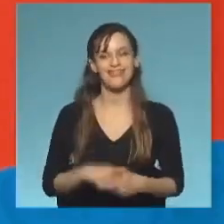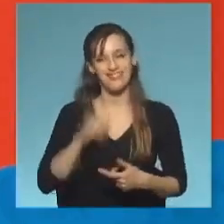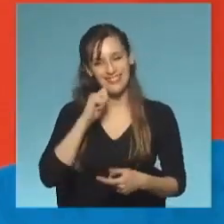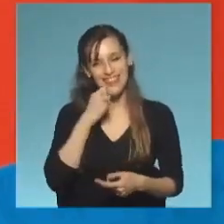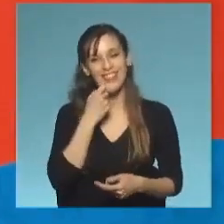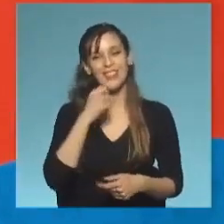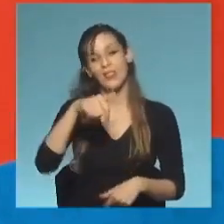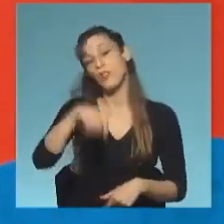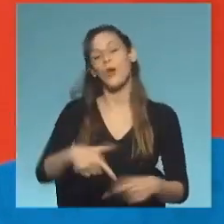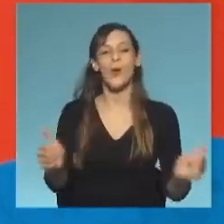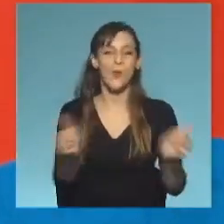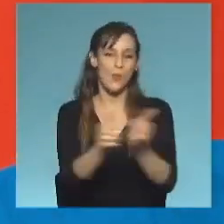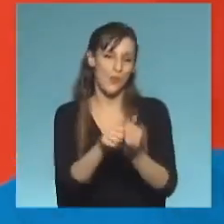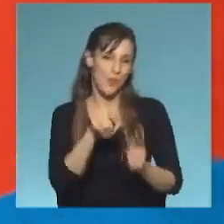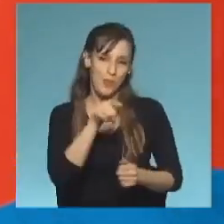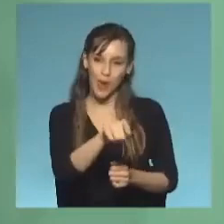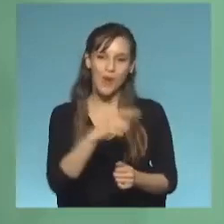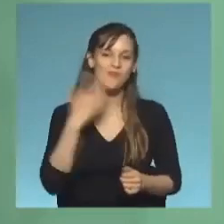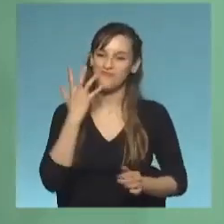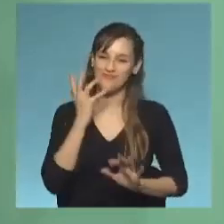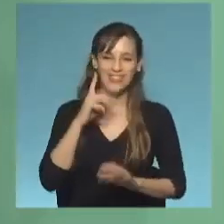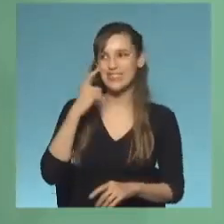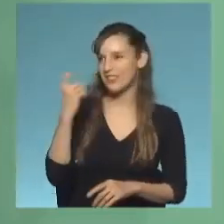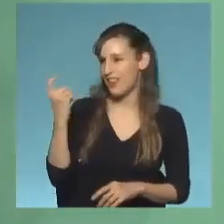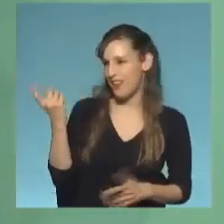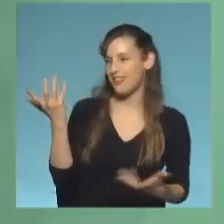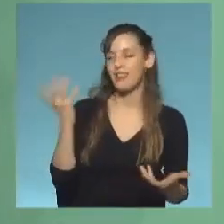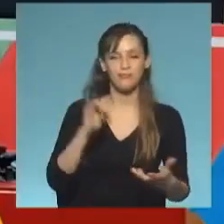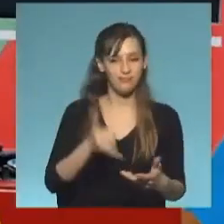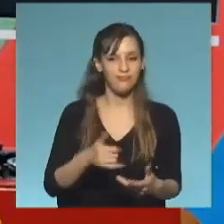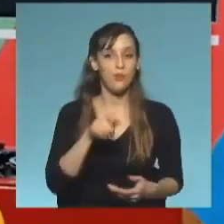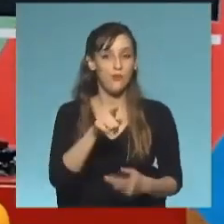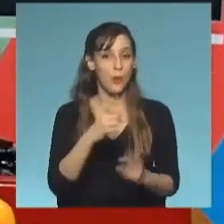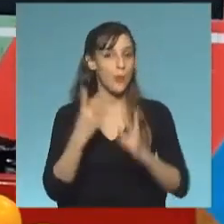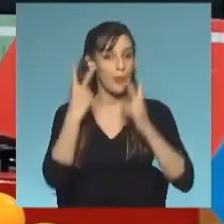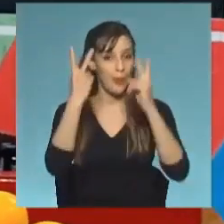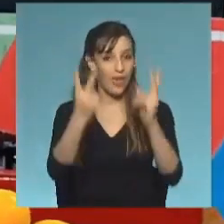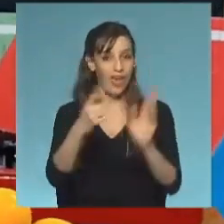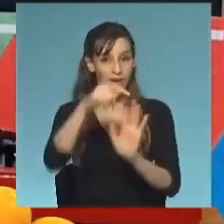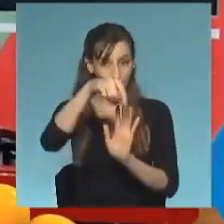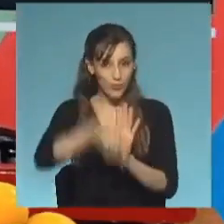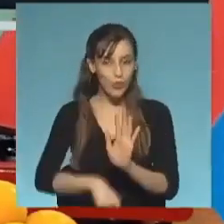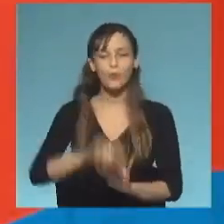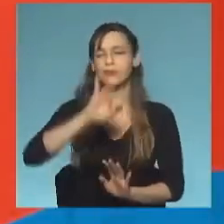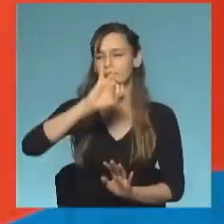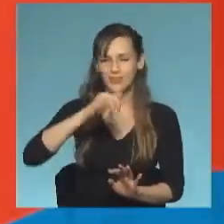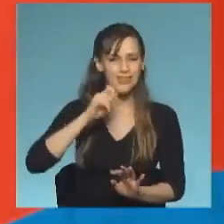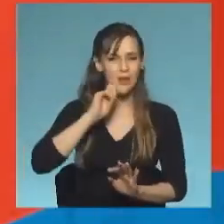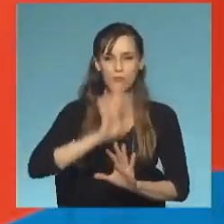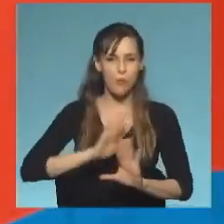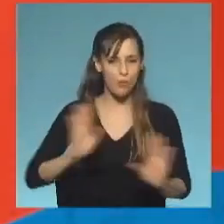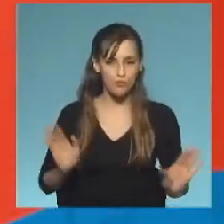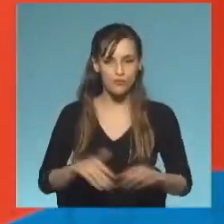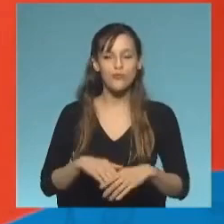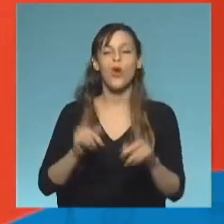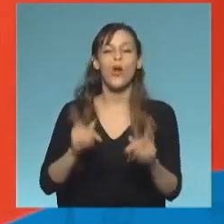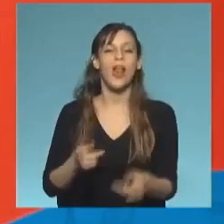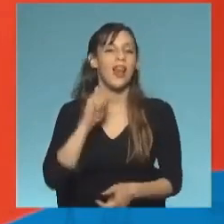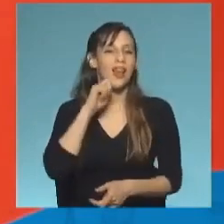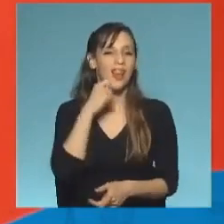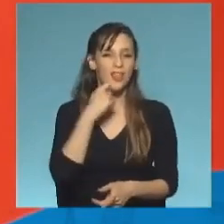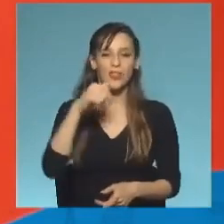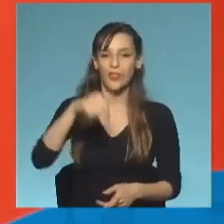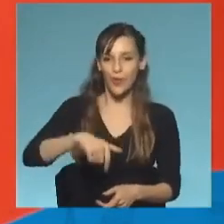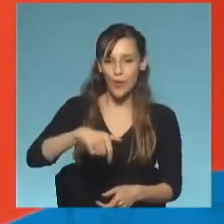estar acá contigo. Te extrañaba, Rienzo. Sí, ¿no? Te fue divino por el sur. Sí, estuvo hermoso. Estuvo bueno, hermoso. Es genial además estar